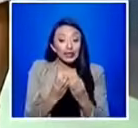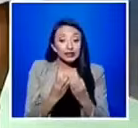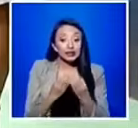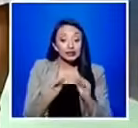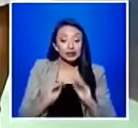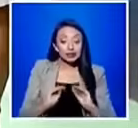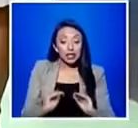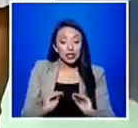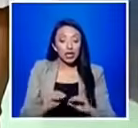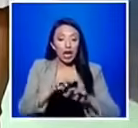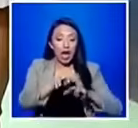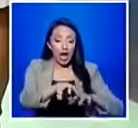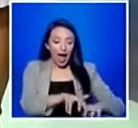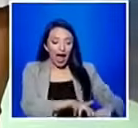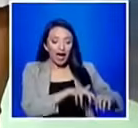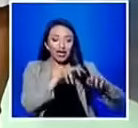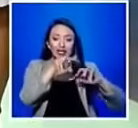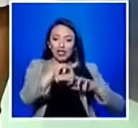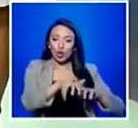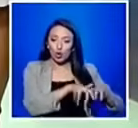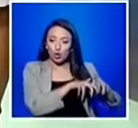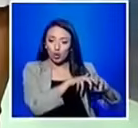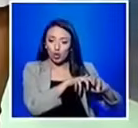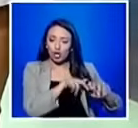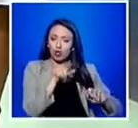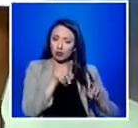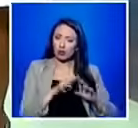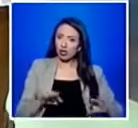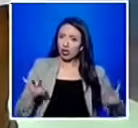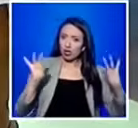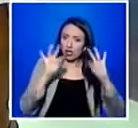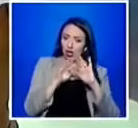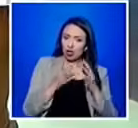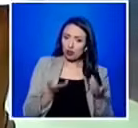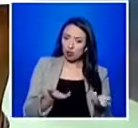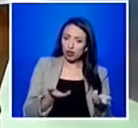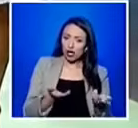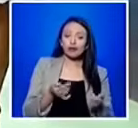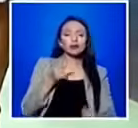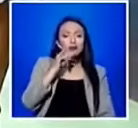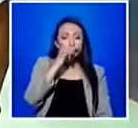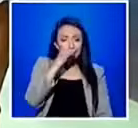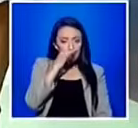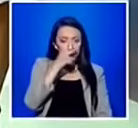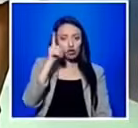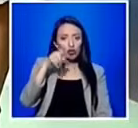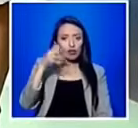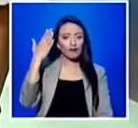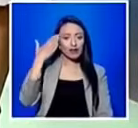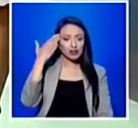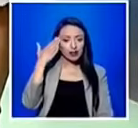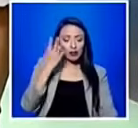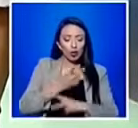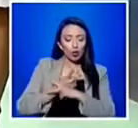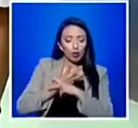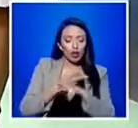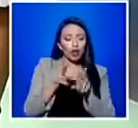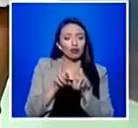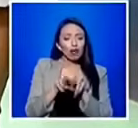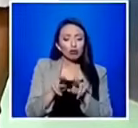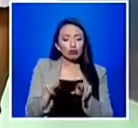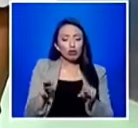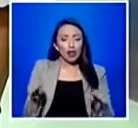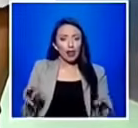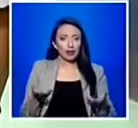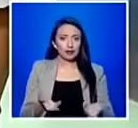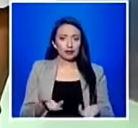de agricultura. Qué importante que es eso, Andrea, también para que los niños sepan cuidar el medio ambiente y la